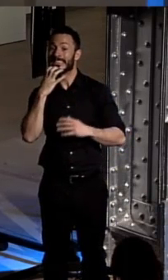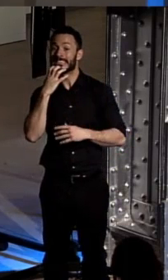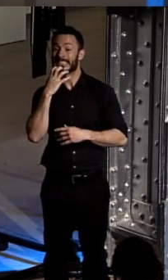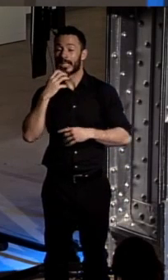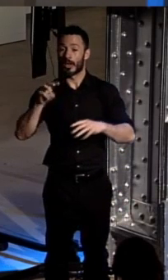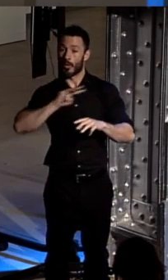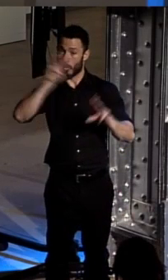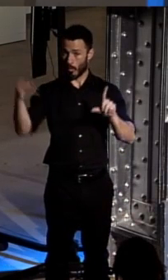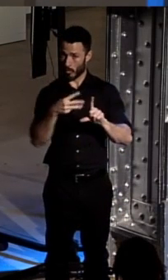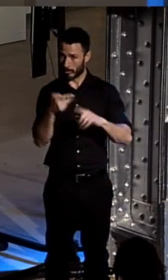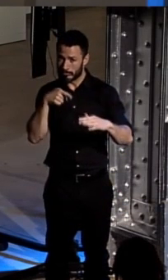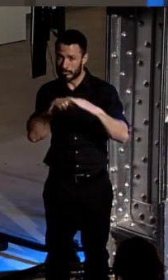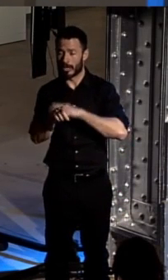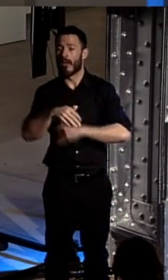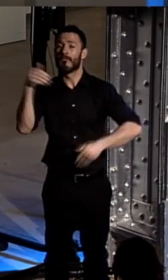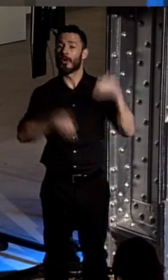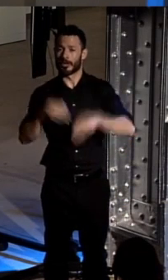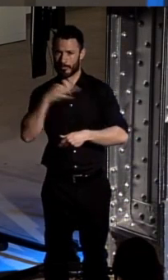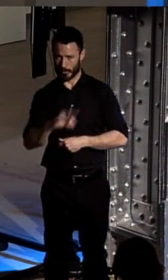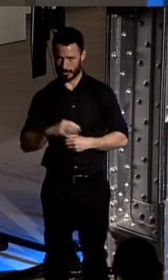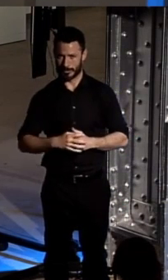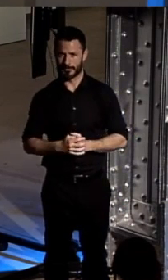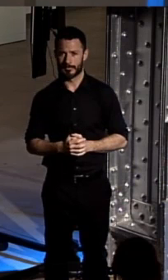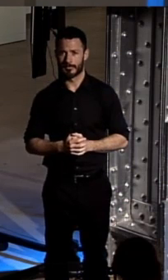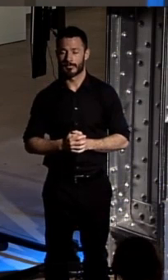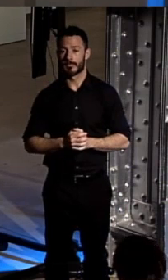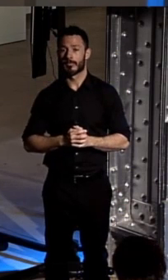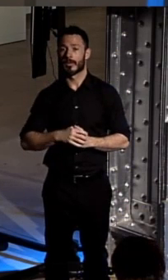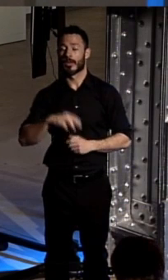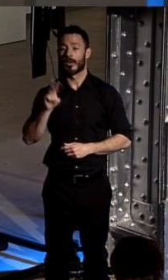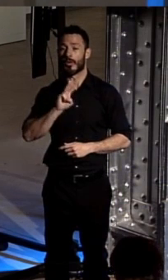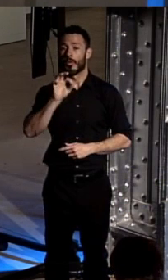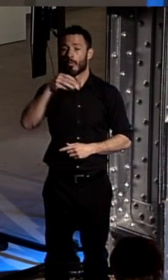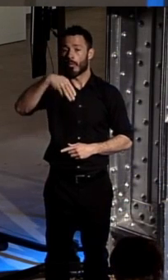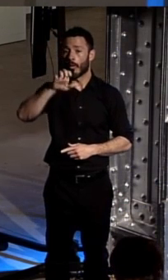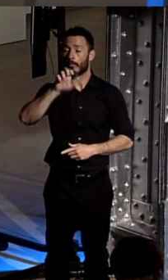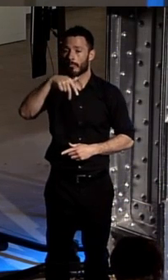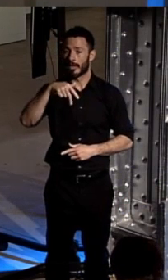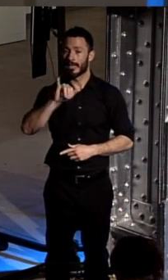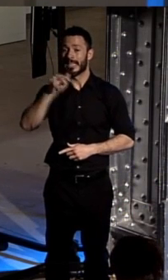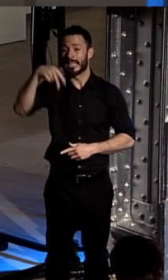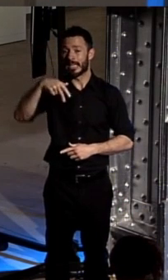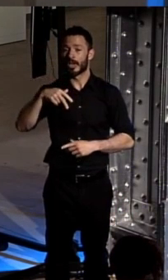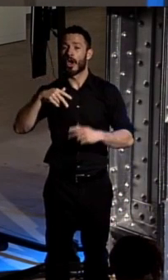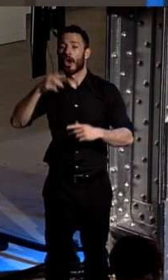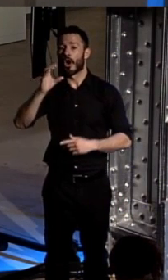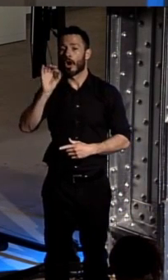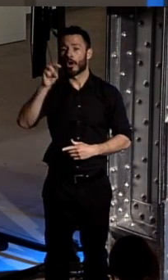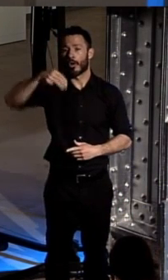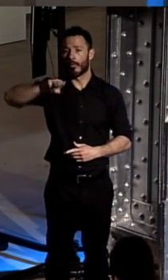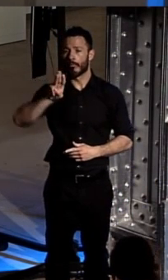womenincomputing.eu la podéis votar. Y yo creo que merece la pena que votemos por ella y que se lleve el premio, porque es una